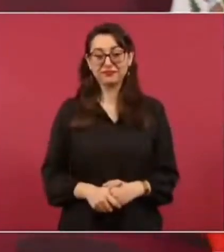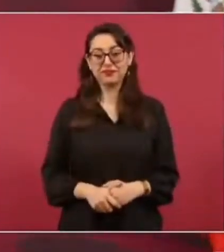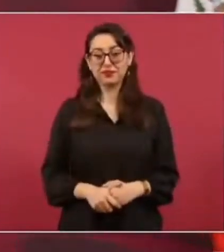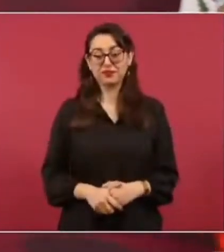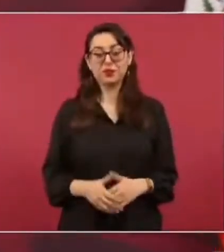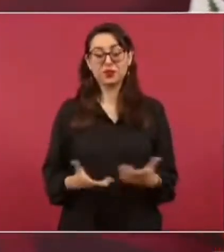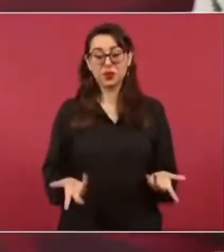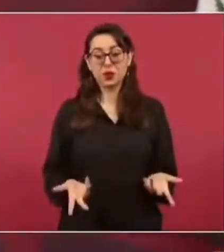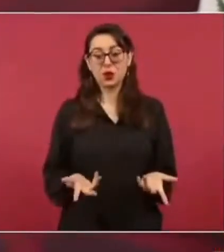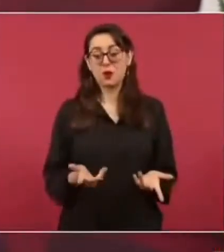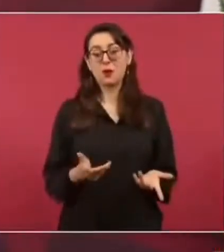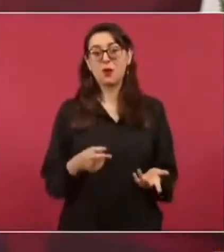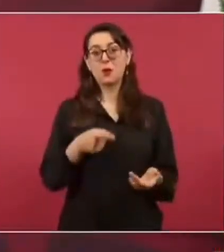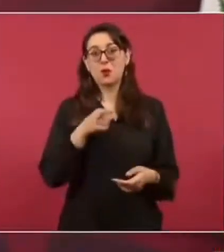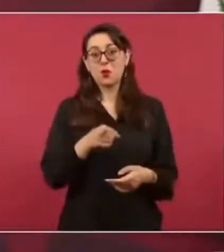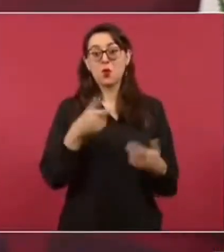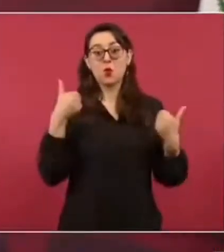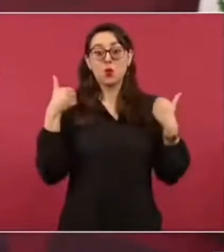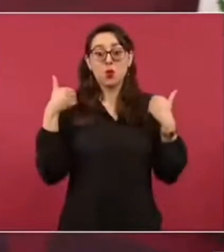retomar